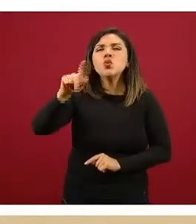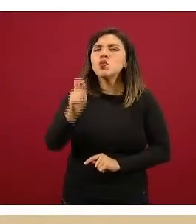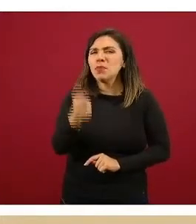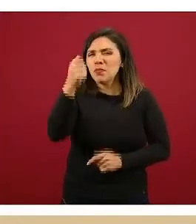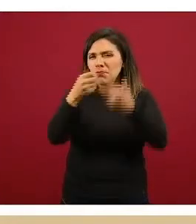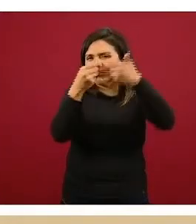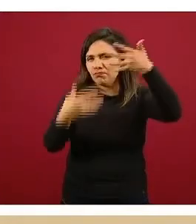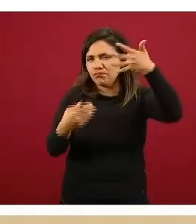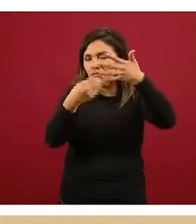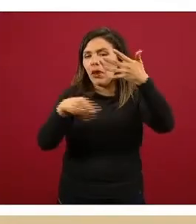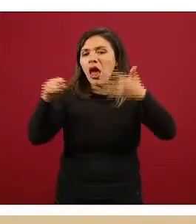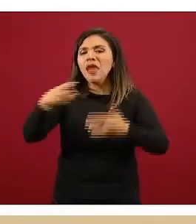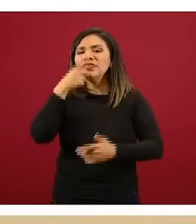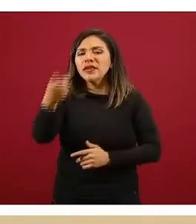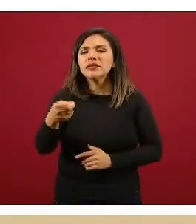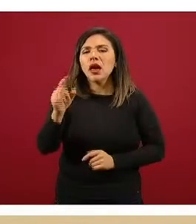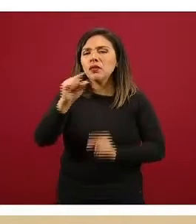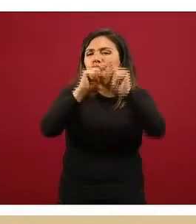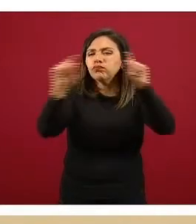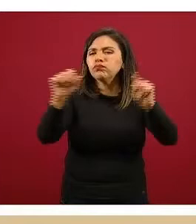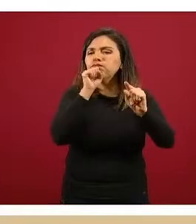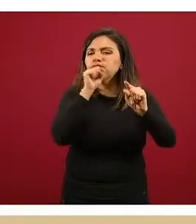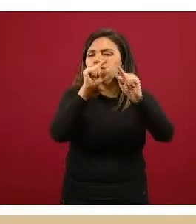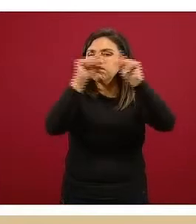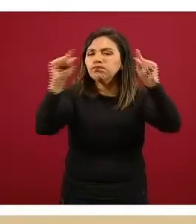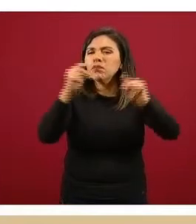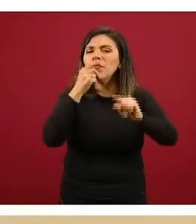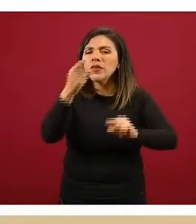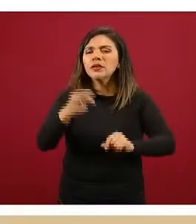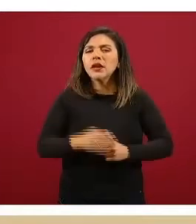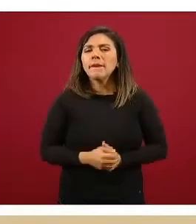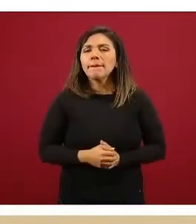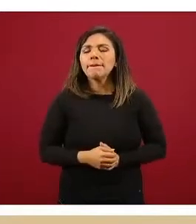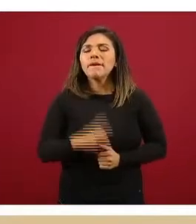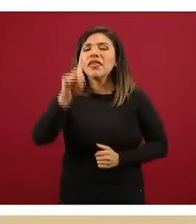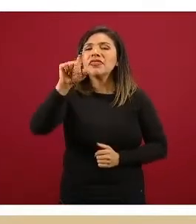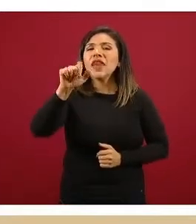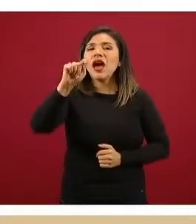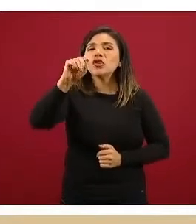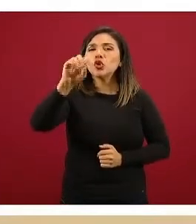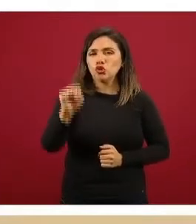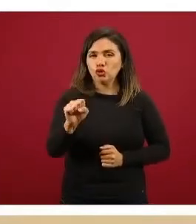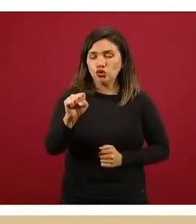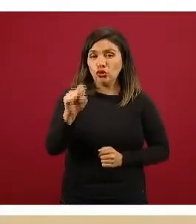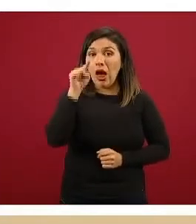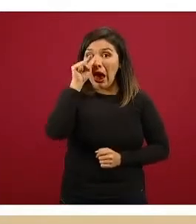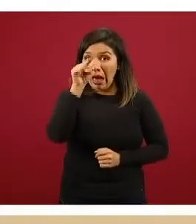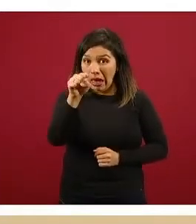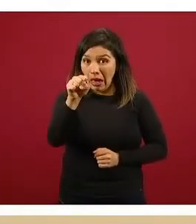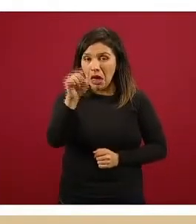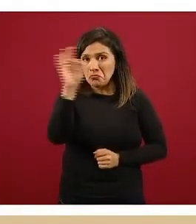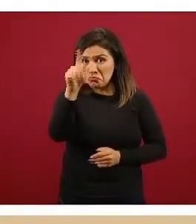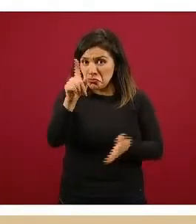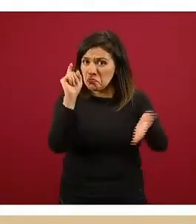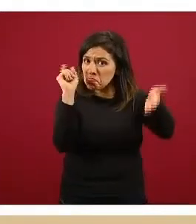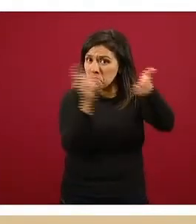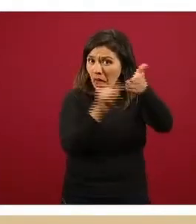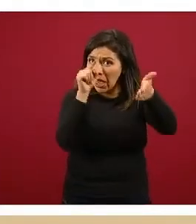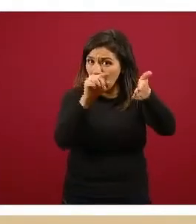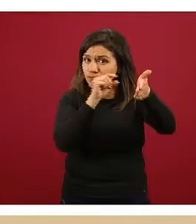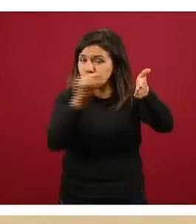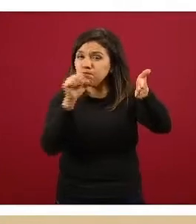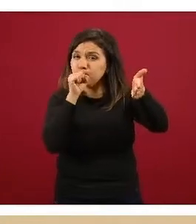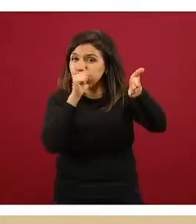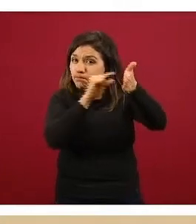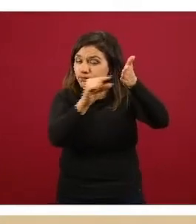menú en donde dice a la izquierda hasta arriba de la página Datos. Ahí, si uno da clic sobre